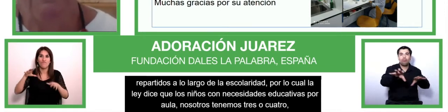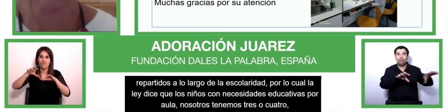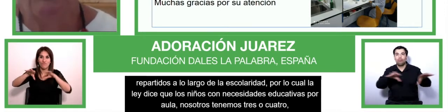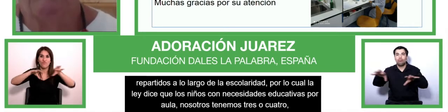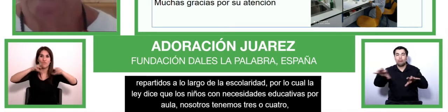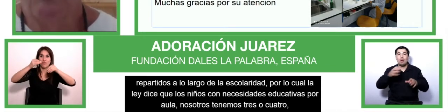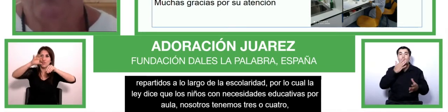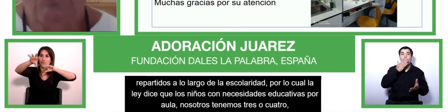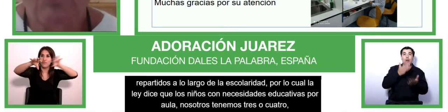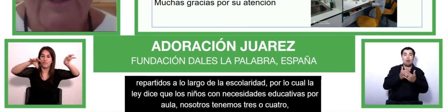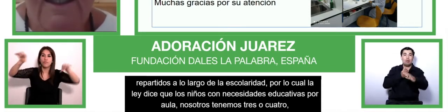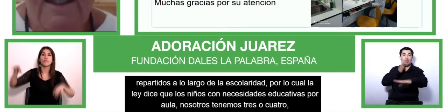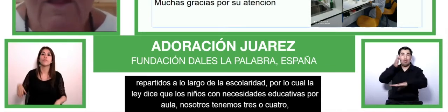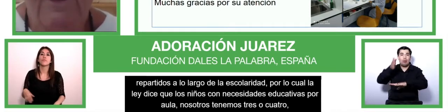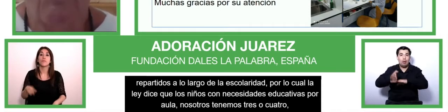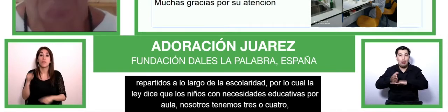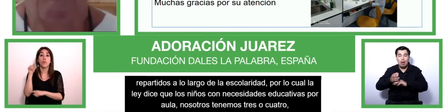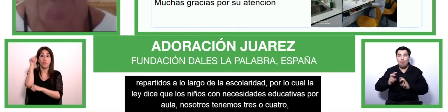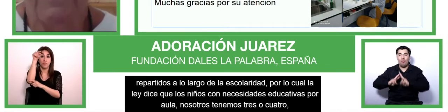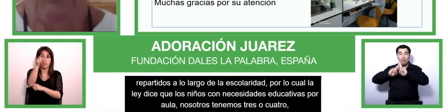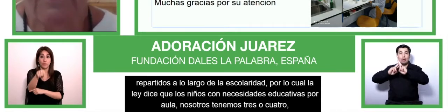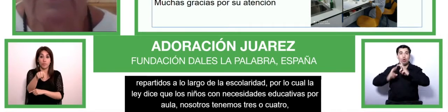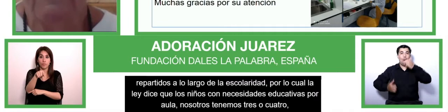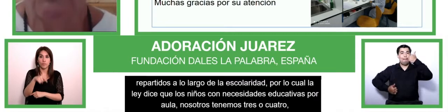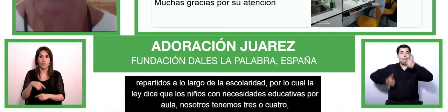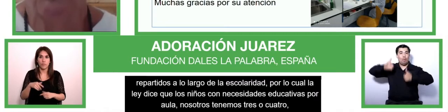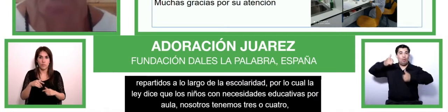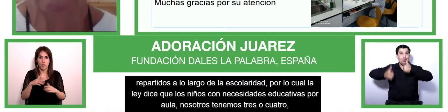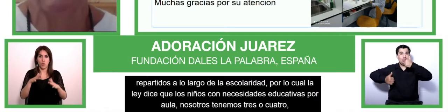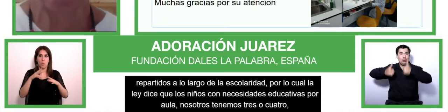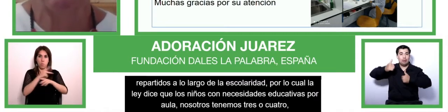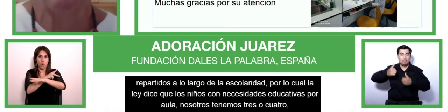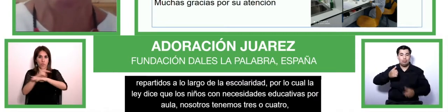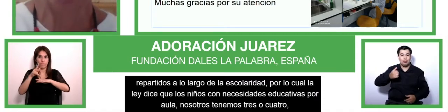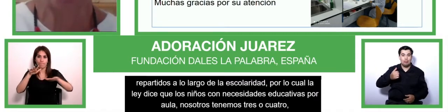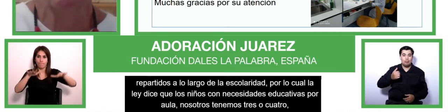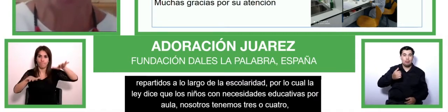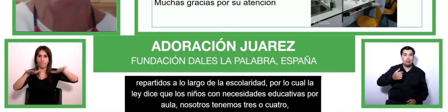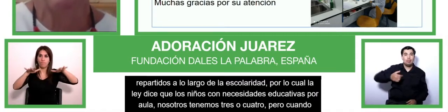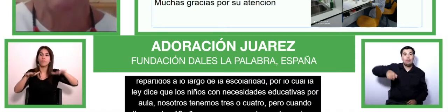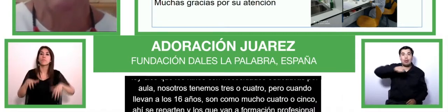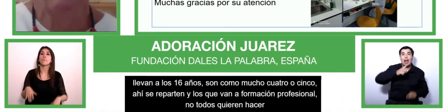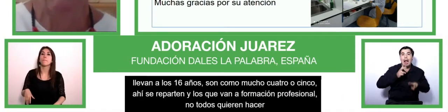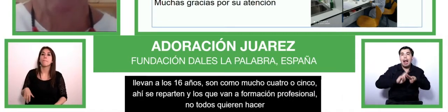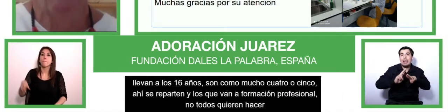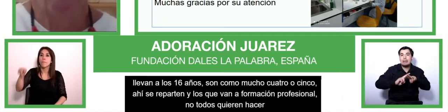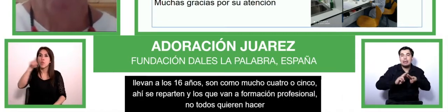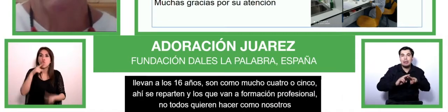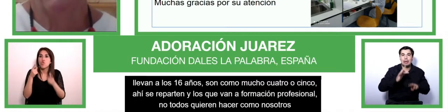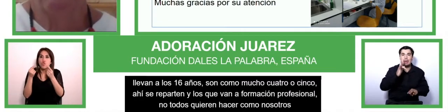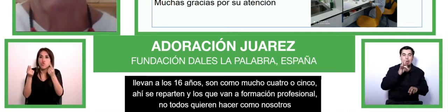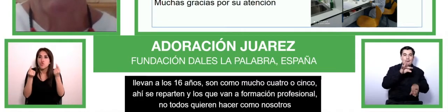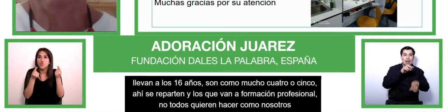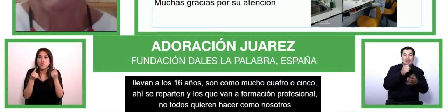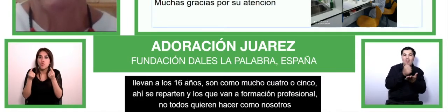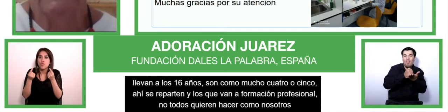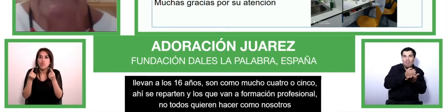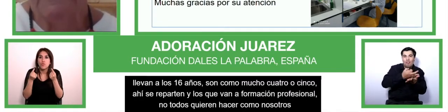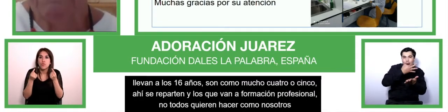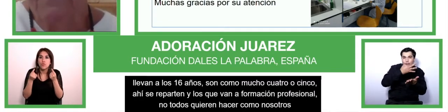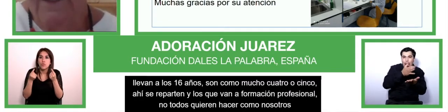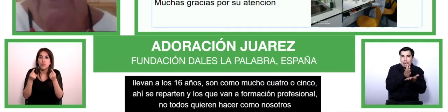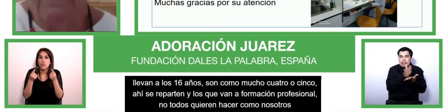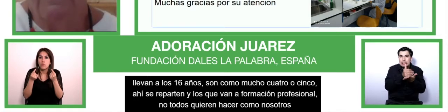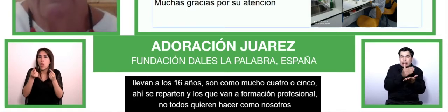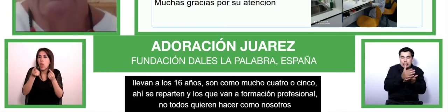profesional, bueno, pues no todos quieren hacer, como pongo aquí, lo que tenemos nosotros, que es farmacia y para farmacia, o tenemos también